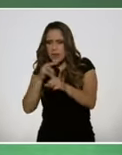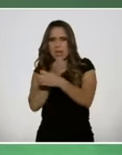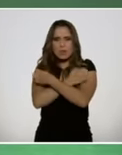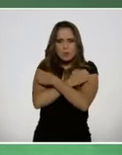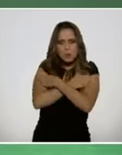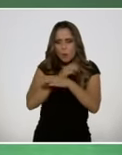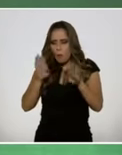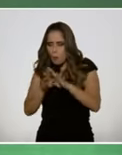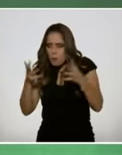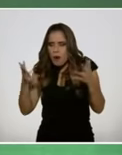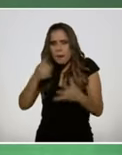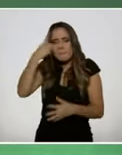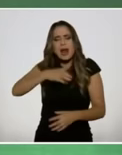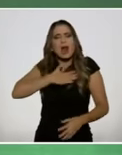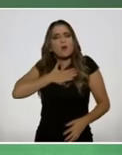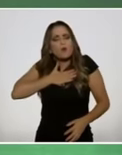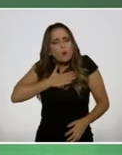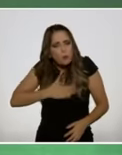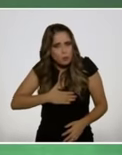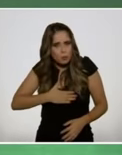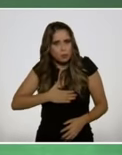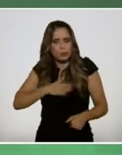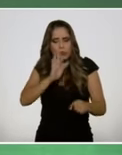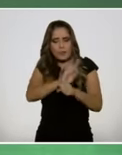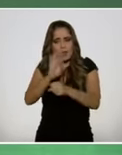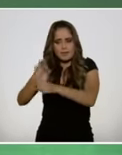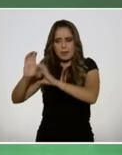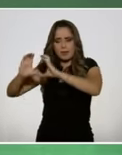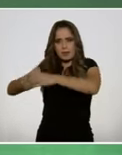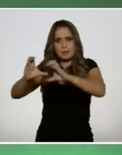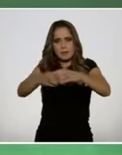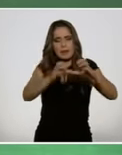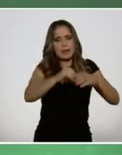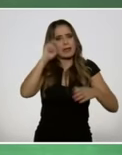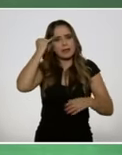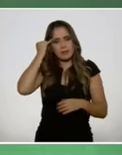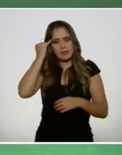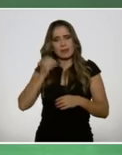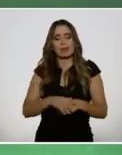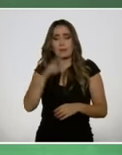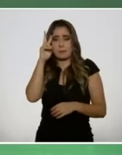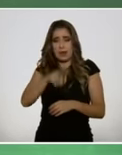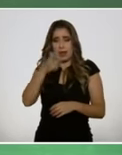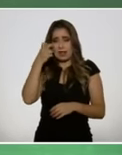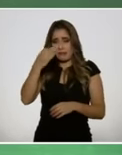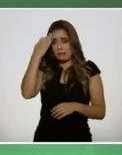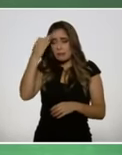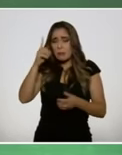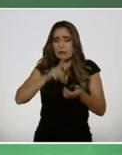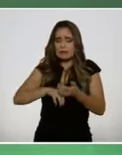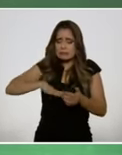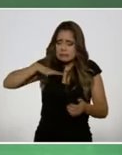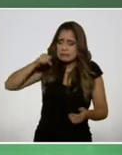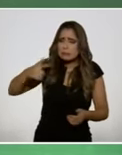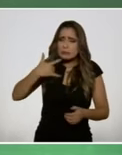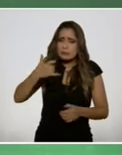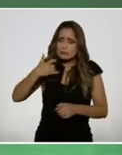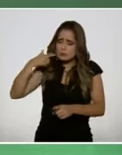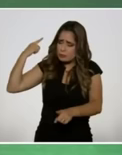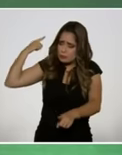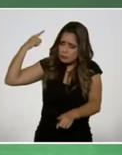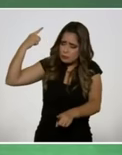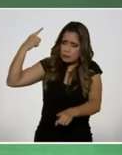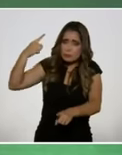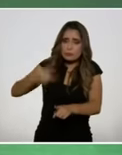de justicia de un pueblo sabio. Se emprendió en aquel entonces una labor titánica que hoy podemos reconocer como un